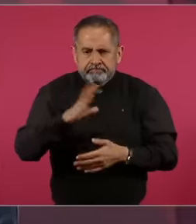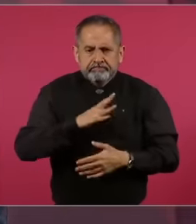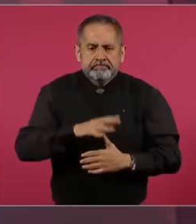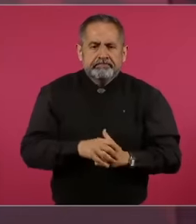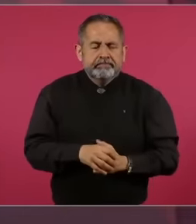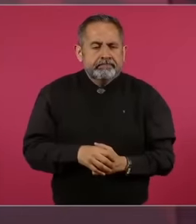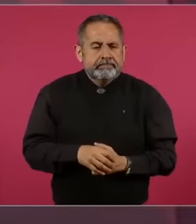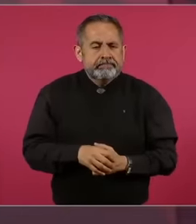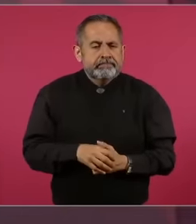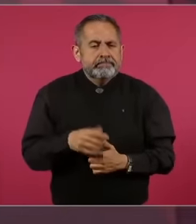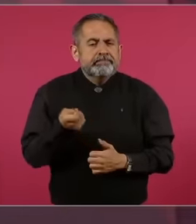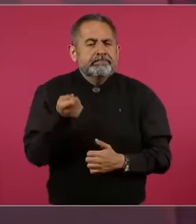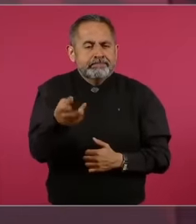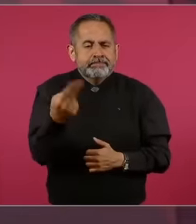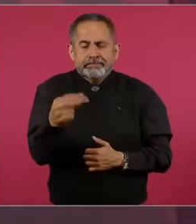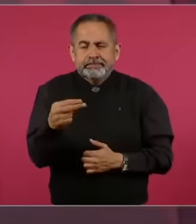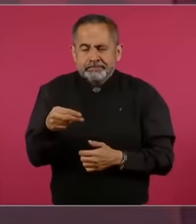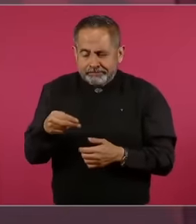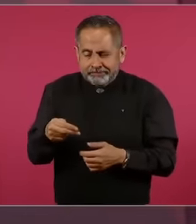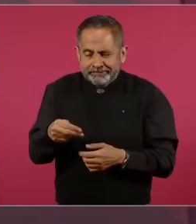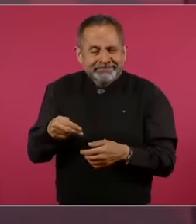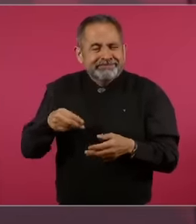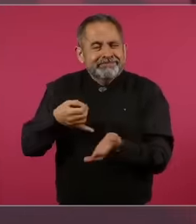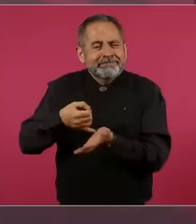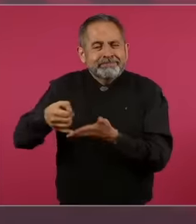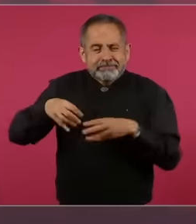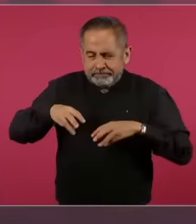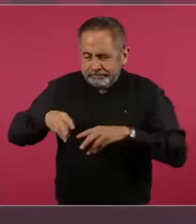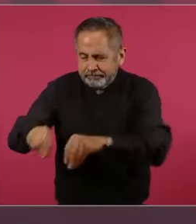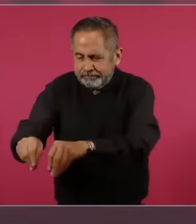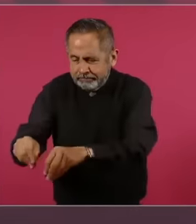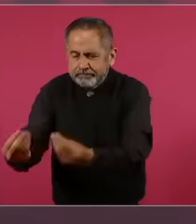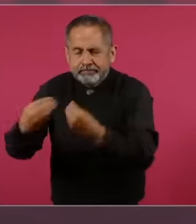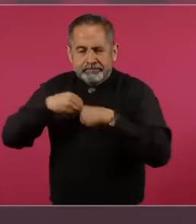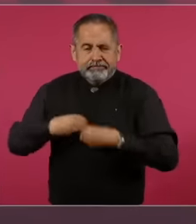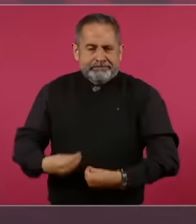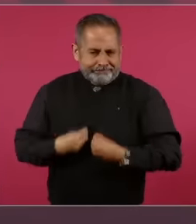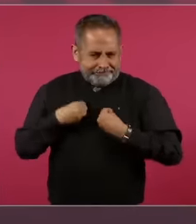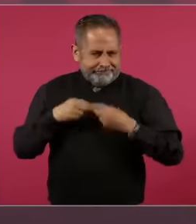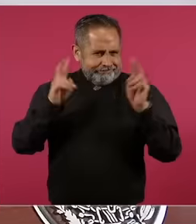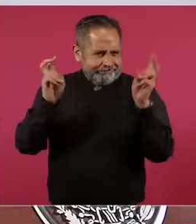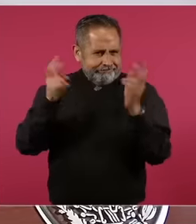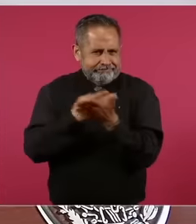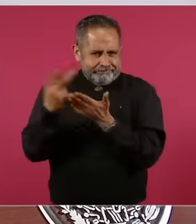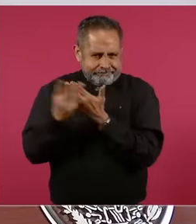lo que se conoce como sembrando vida, que es en beneficio de